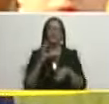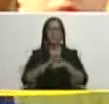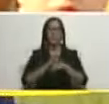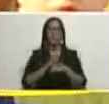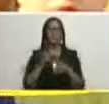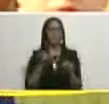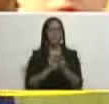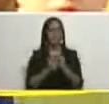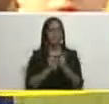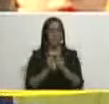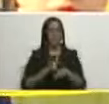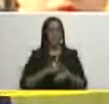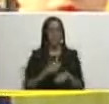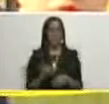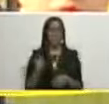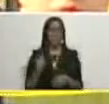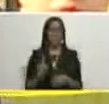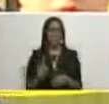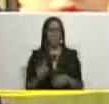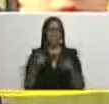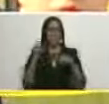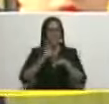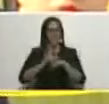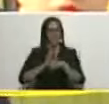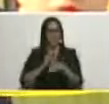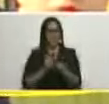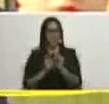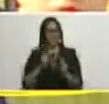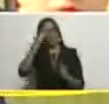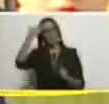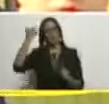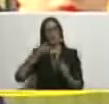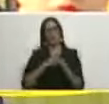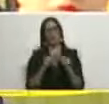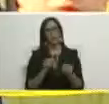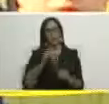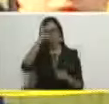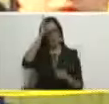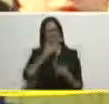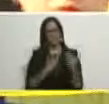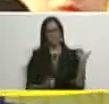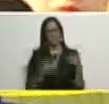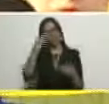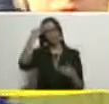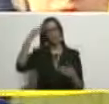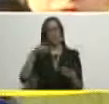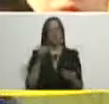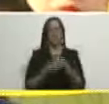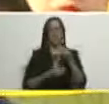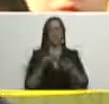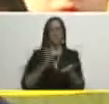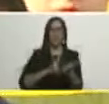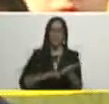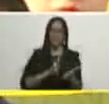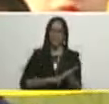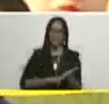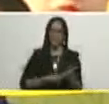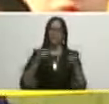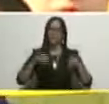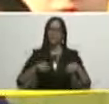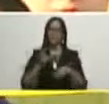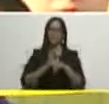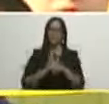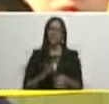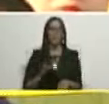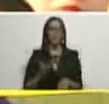deportiva, porque principalmente esta ciudad deportiva es un sueño para todos los falconianos, presidente, un sueño hecho realidad. Y que esta ciudad es